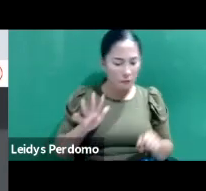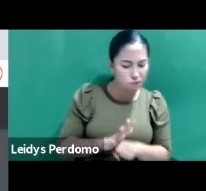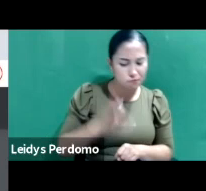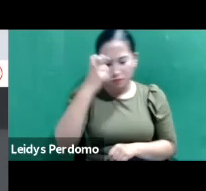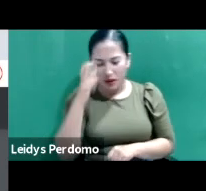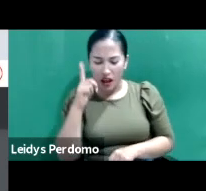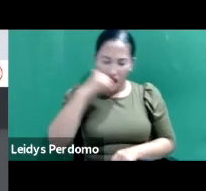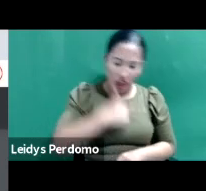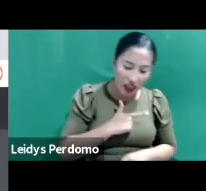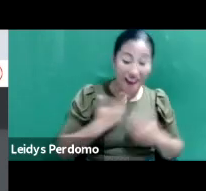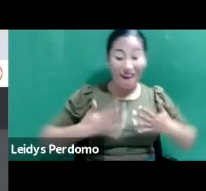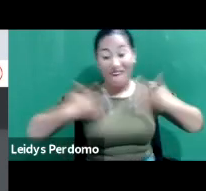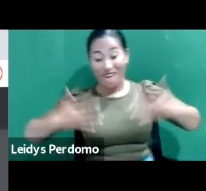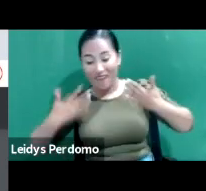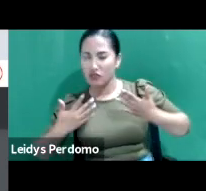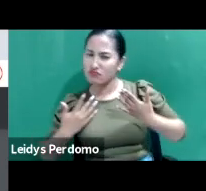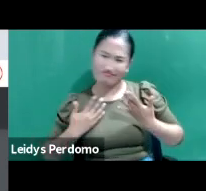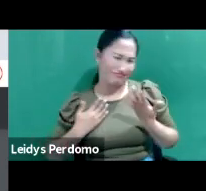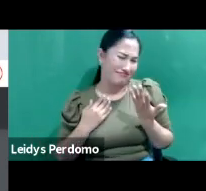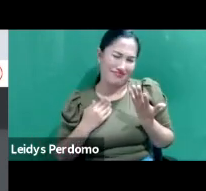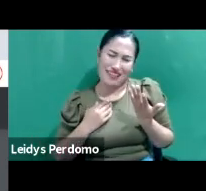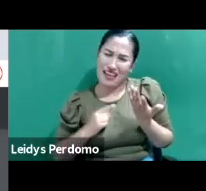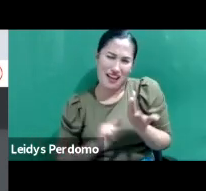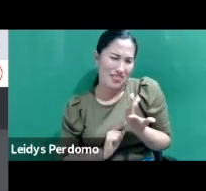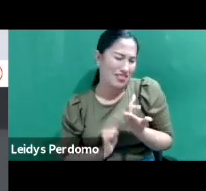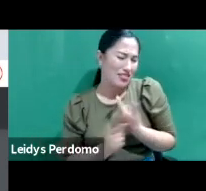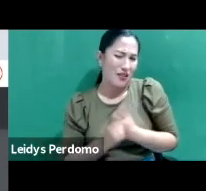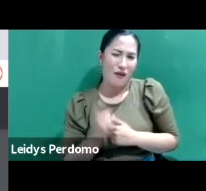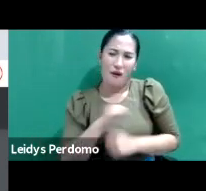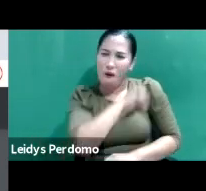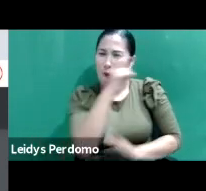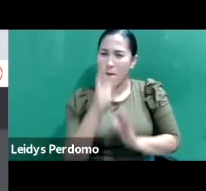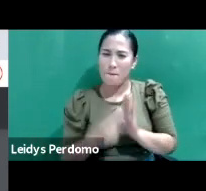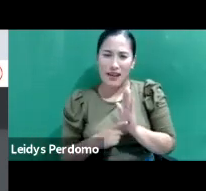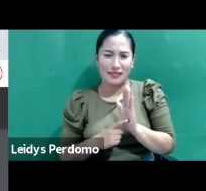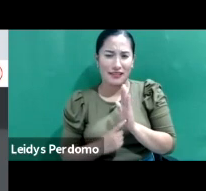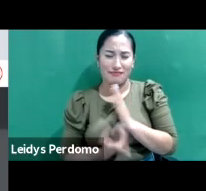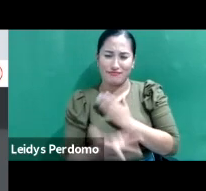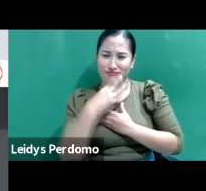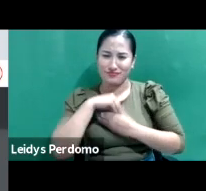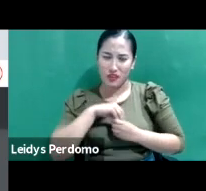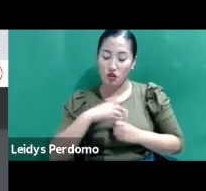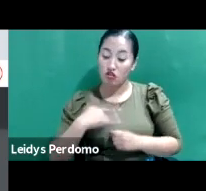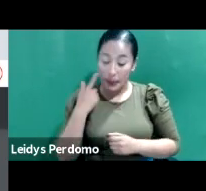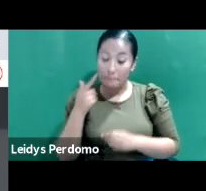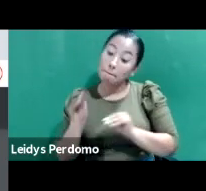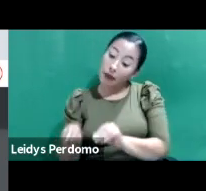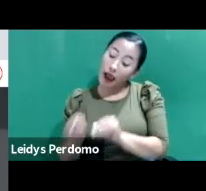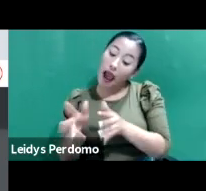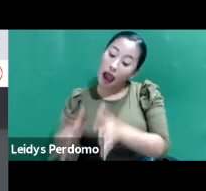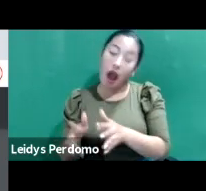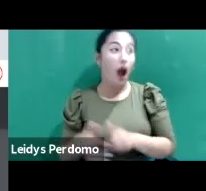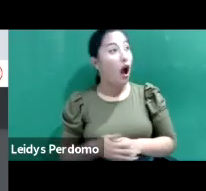la tristeza o la alegría, sino todas las emociones universales, los niños empezarían a tener